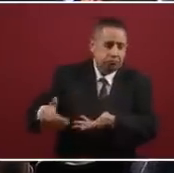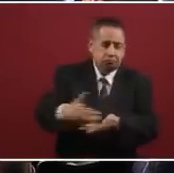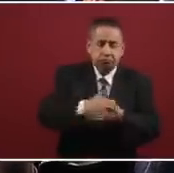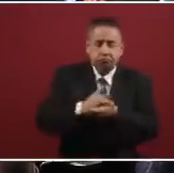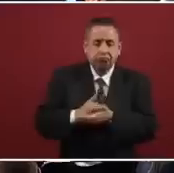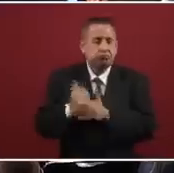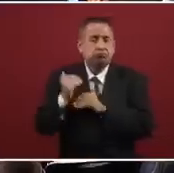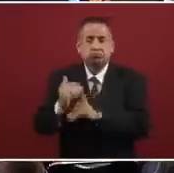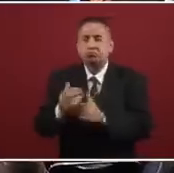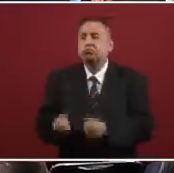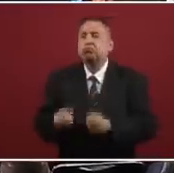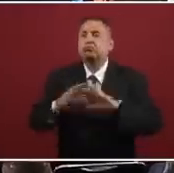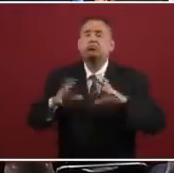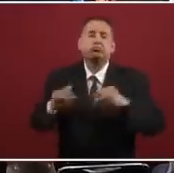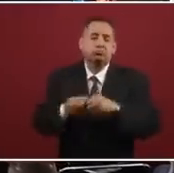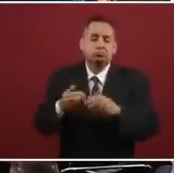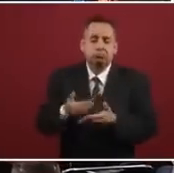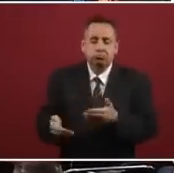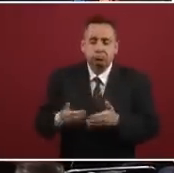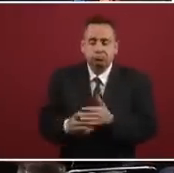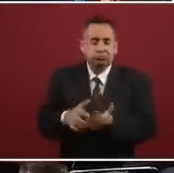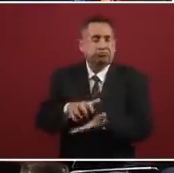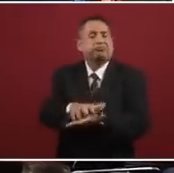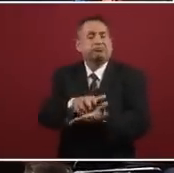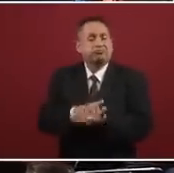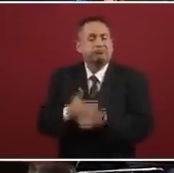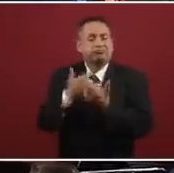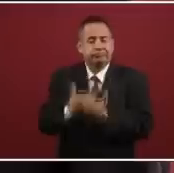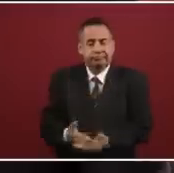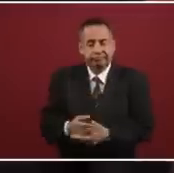hasta ahora han habido ahorros